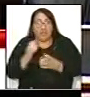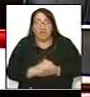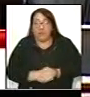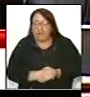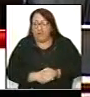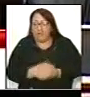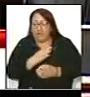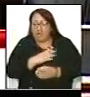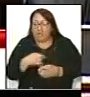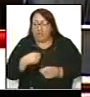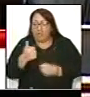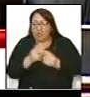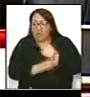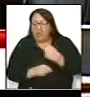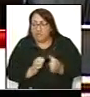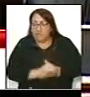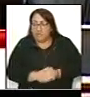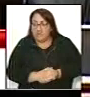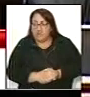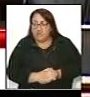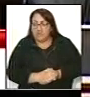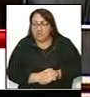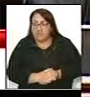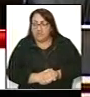de un gobierno extranjero.